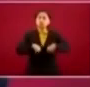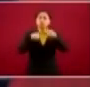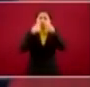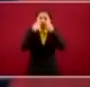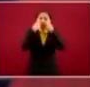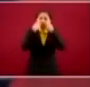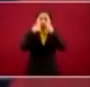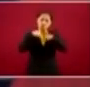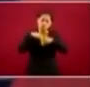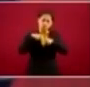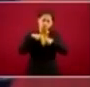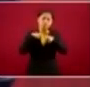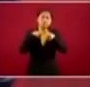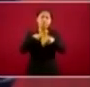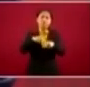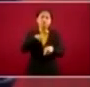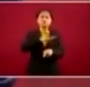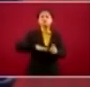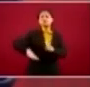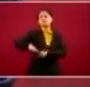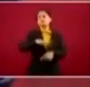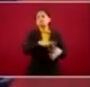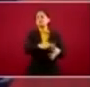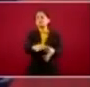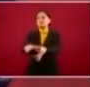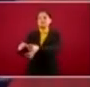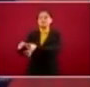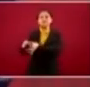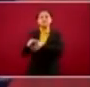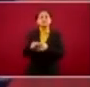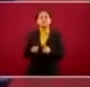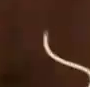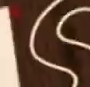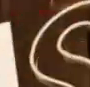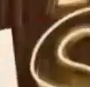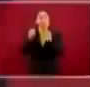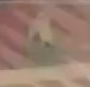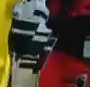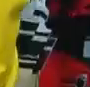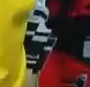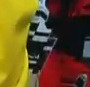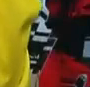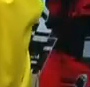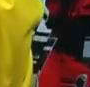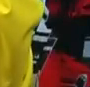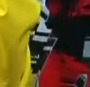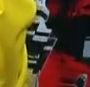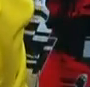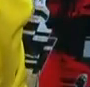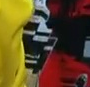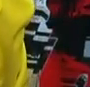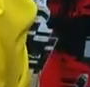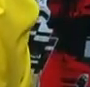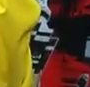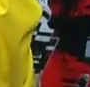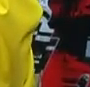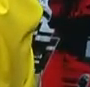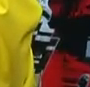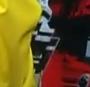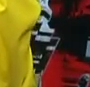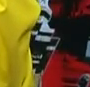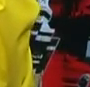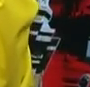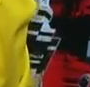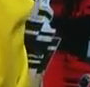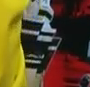el propósito de la transformación. La transformación. Bueno, y el presidente López Obrador